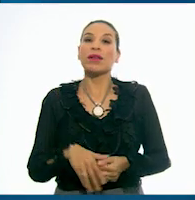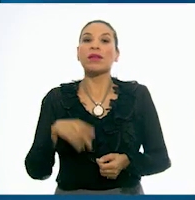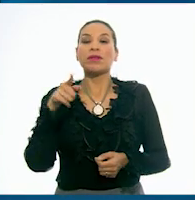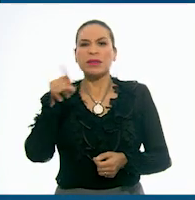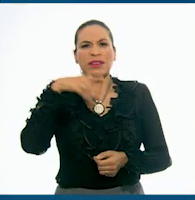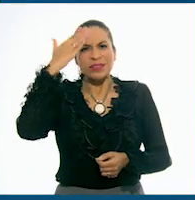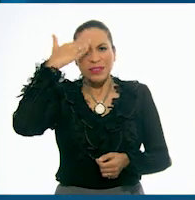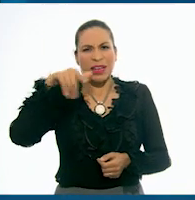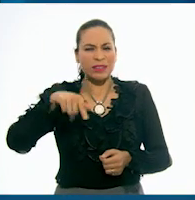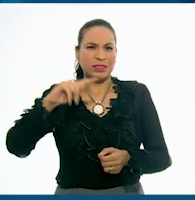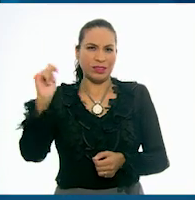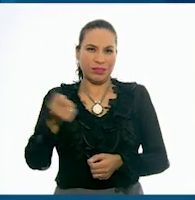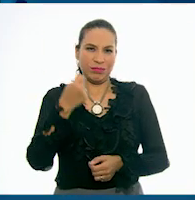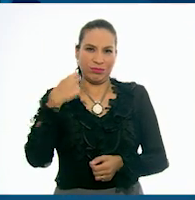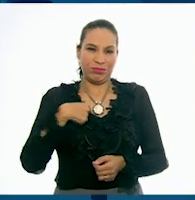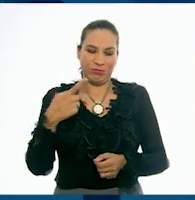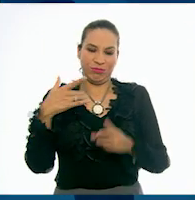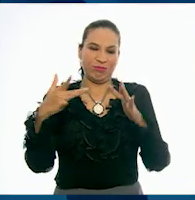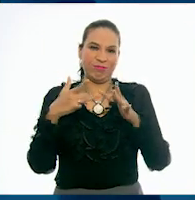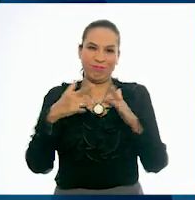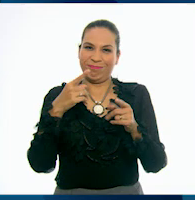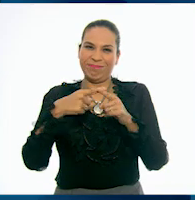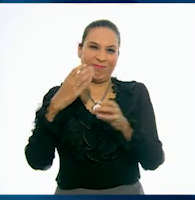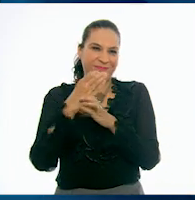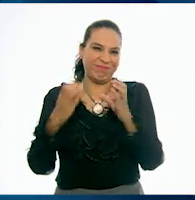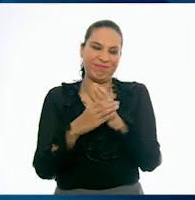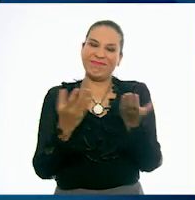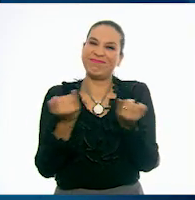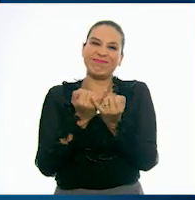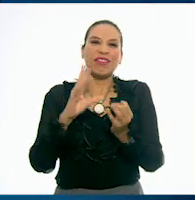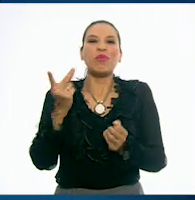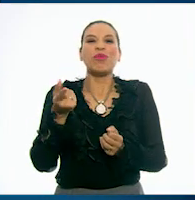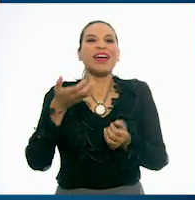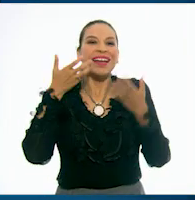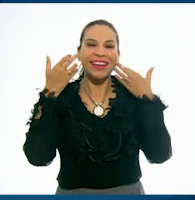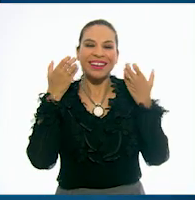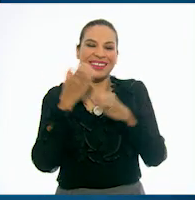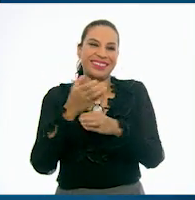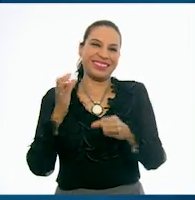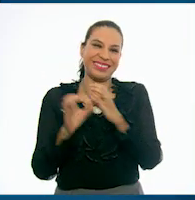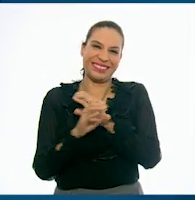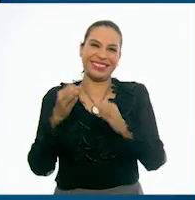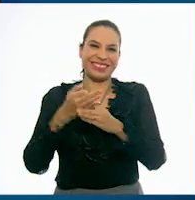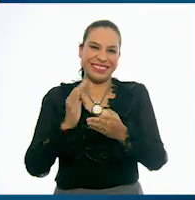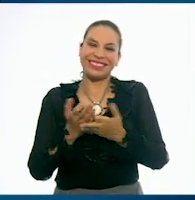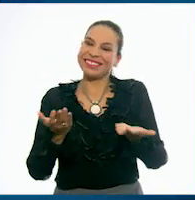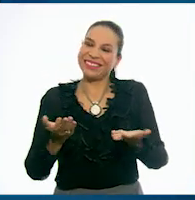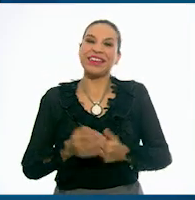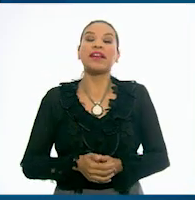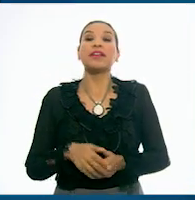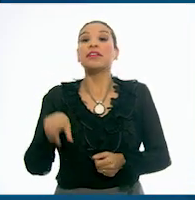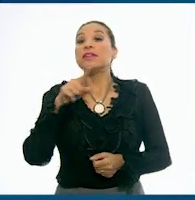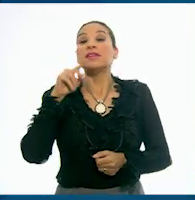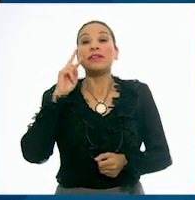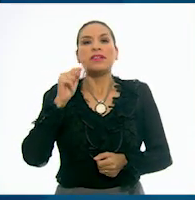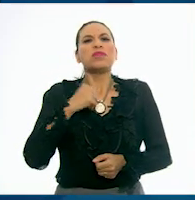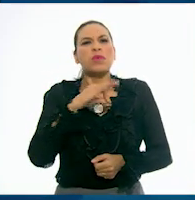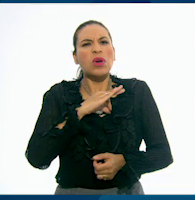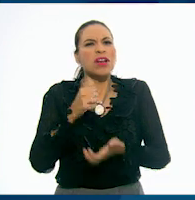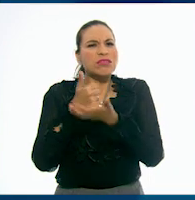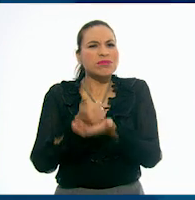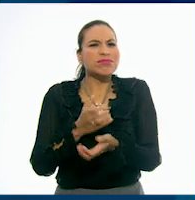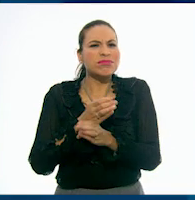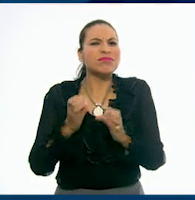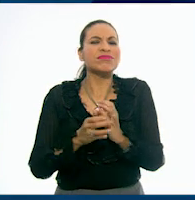saben que la tecnología y yo hacemos chiras pelas como perros y gatos. Bueno, pero díganme, ¿en qué les puedo